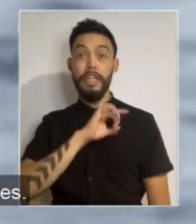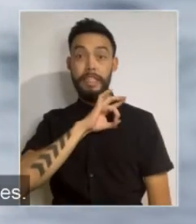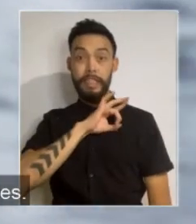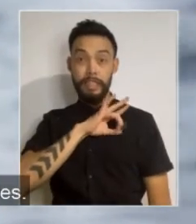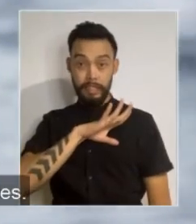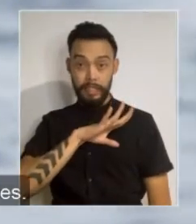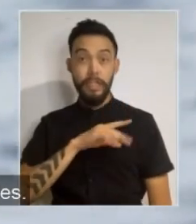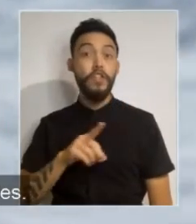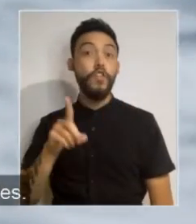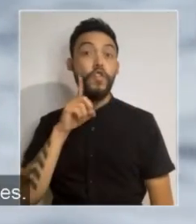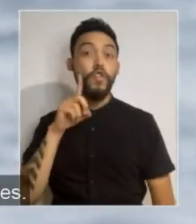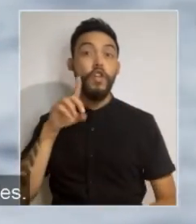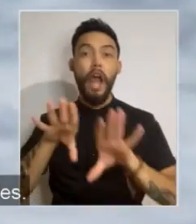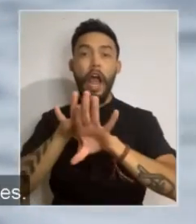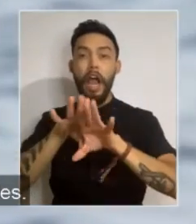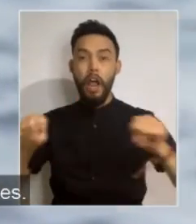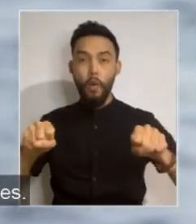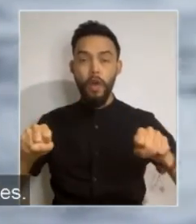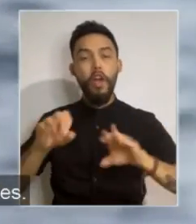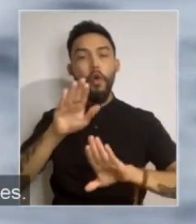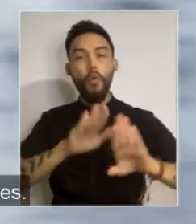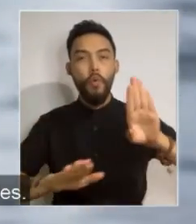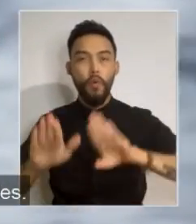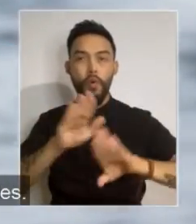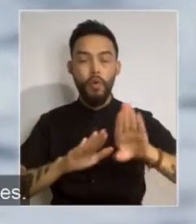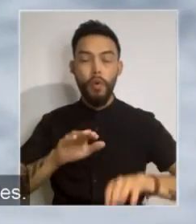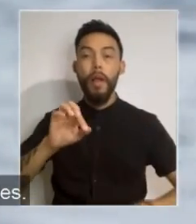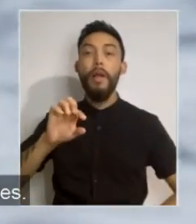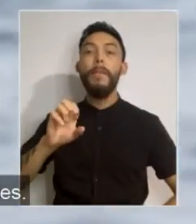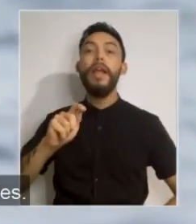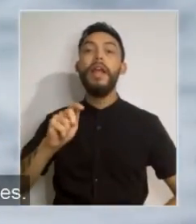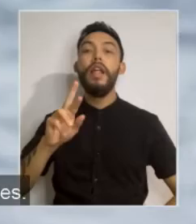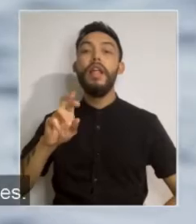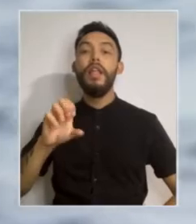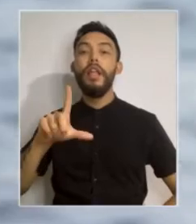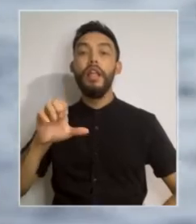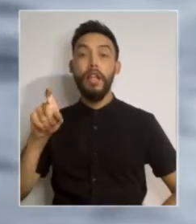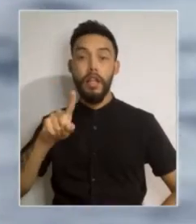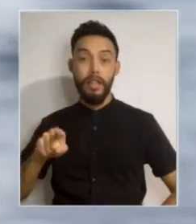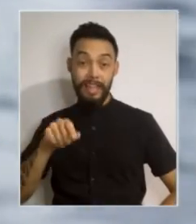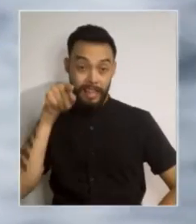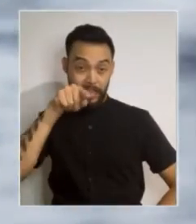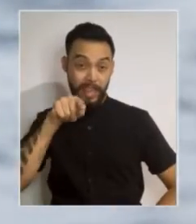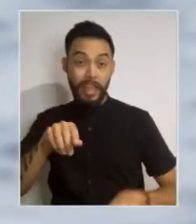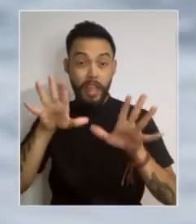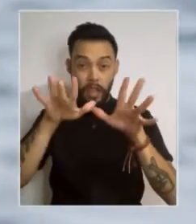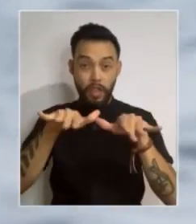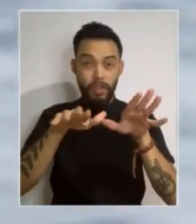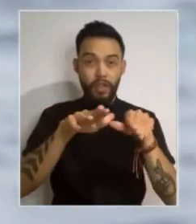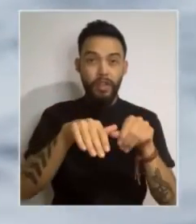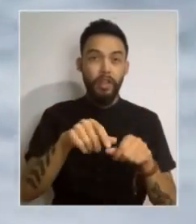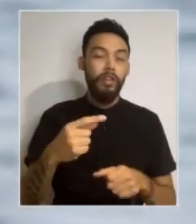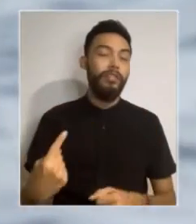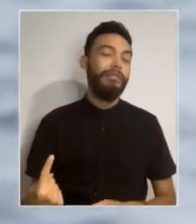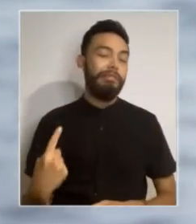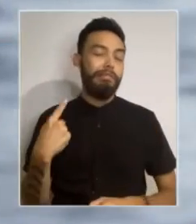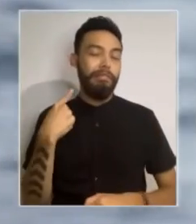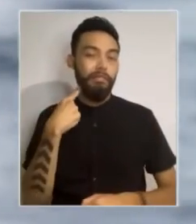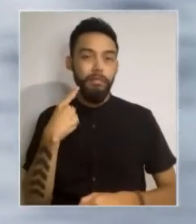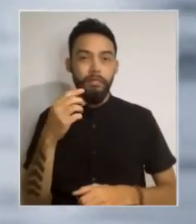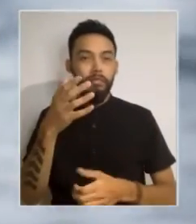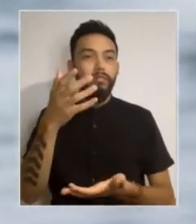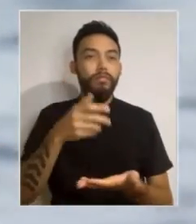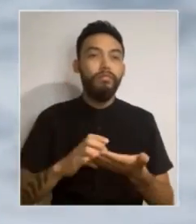Chile pertenece al acuerdo sobre la conservación de albatros y petreles. Estas aves han sido las más afectadas por la